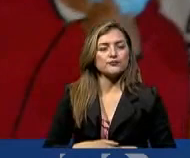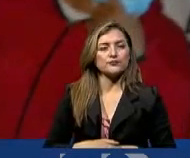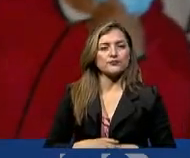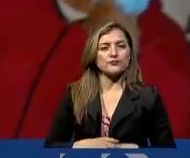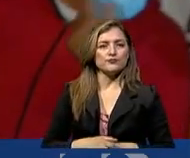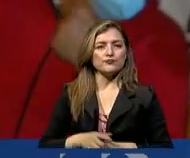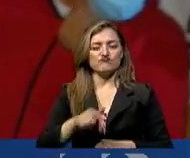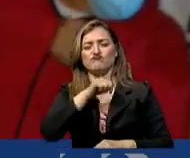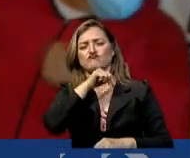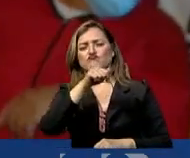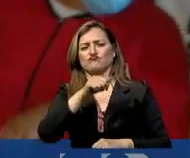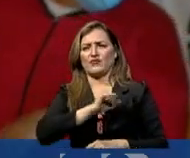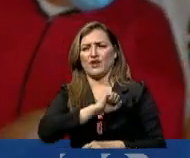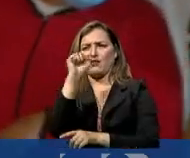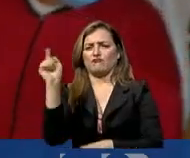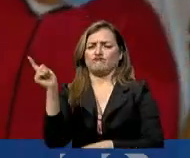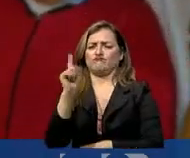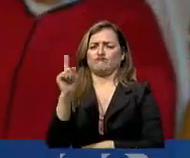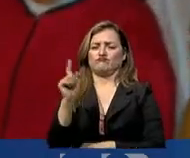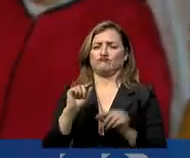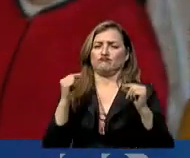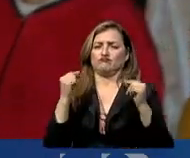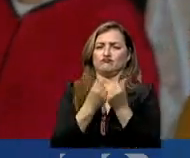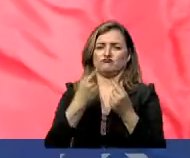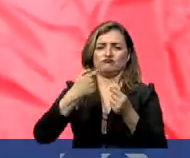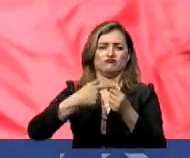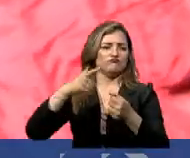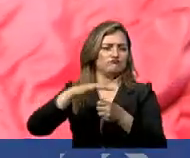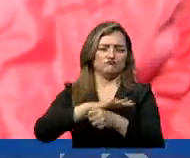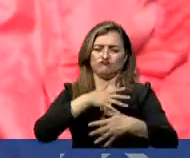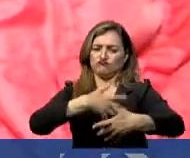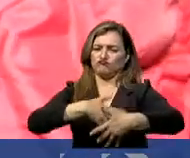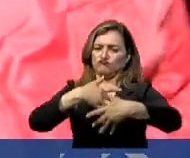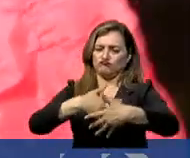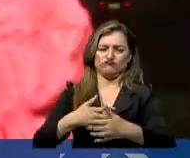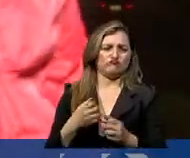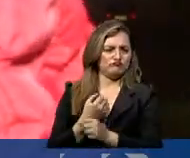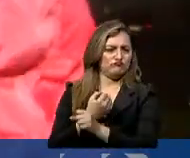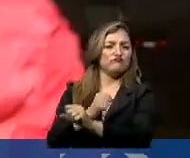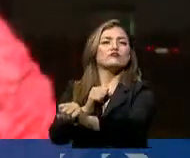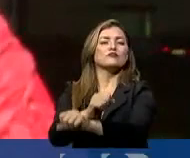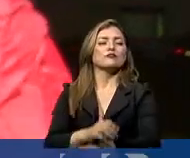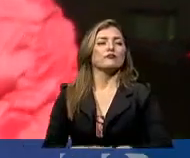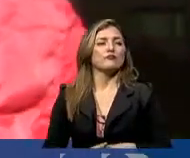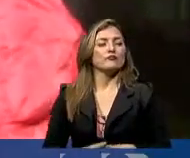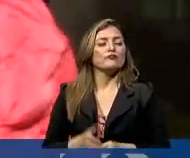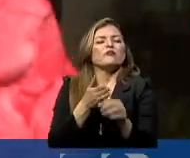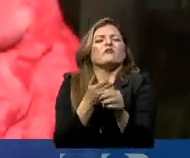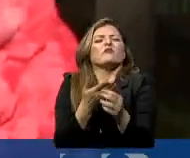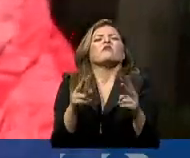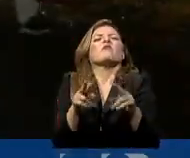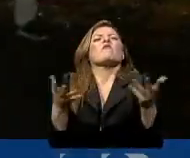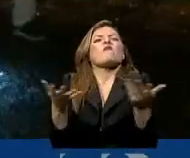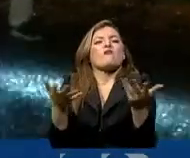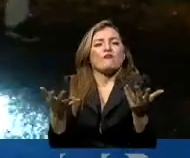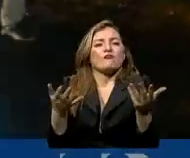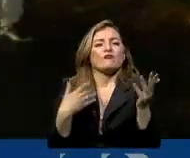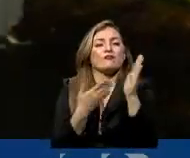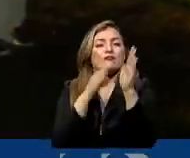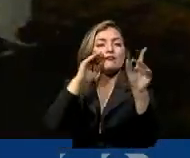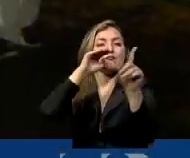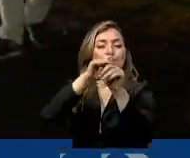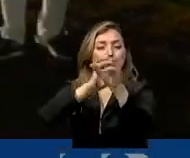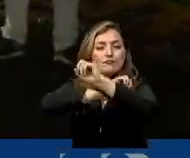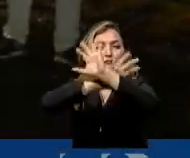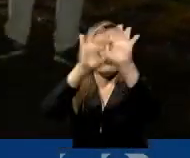No nos va a ganar la delincuencia a todo un Quito completo. Con esta marcha lo que también buscaron los moradores de Quitumbe es dejar un claro mensaje